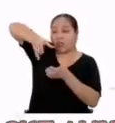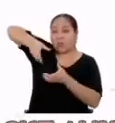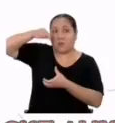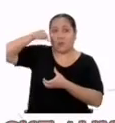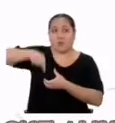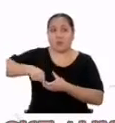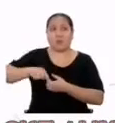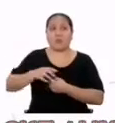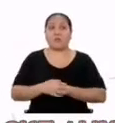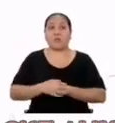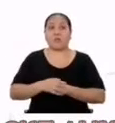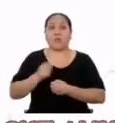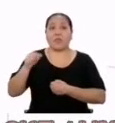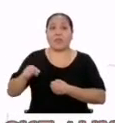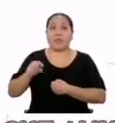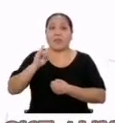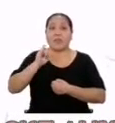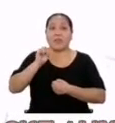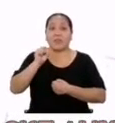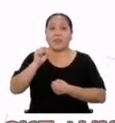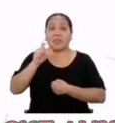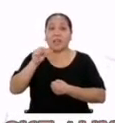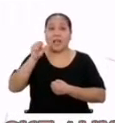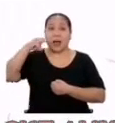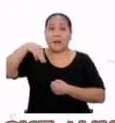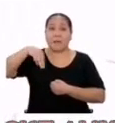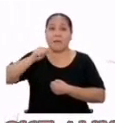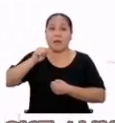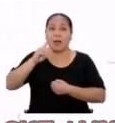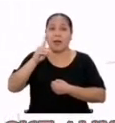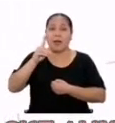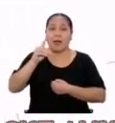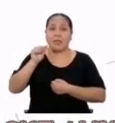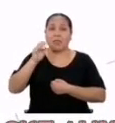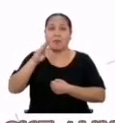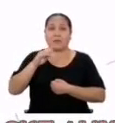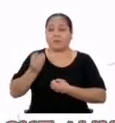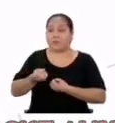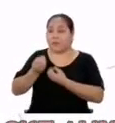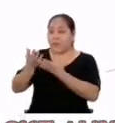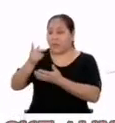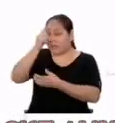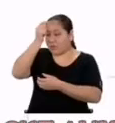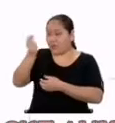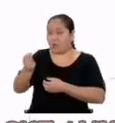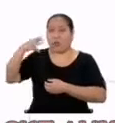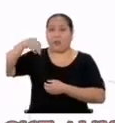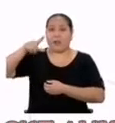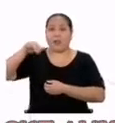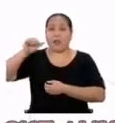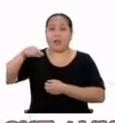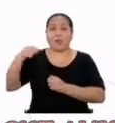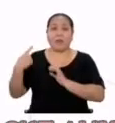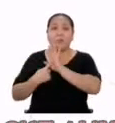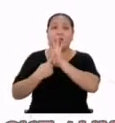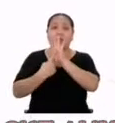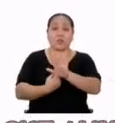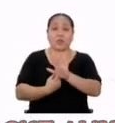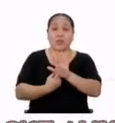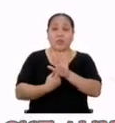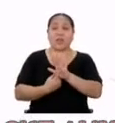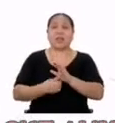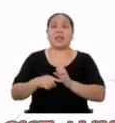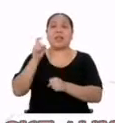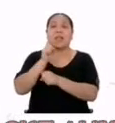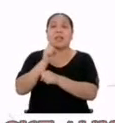que tuvo lugar en Islamabad fue dedicada a Malala, para poner en relieve que la educación